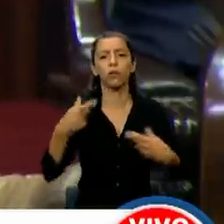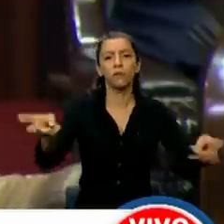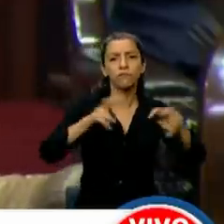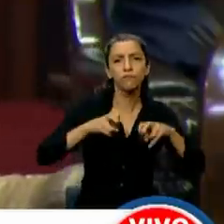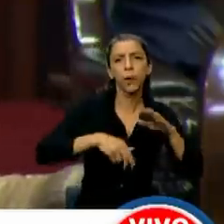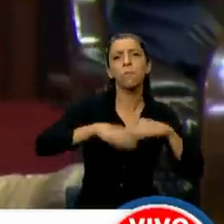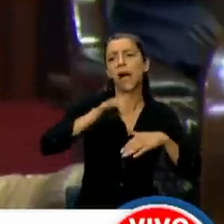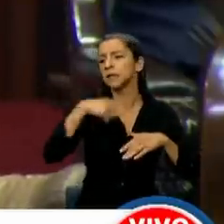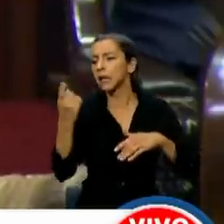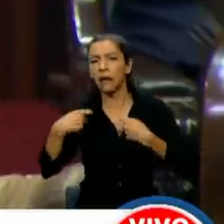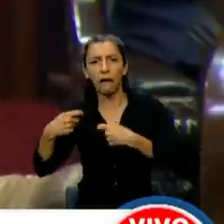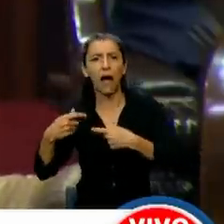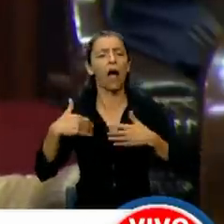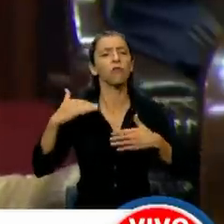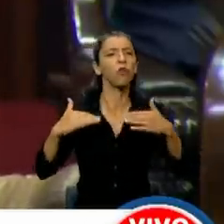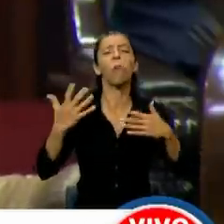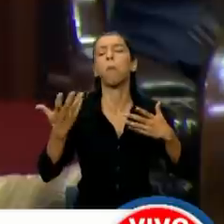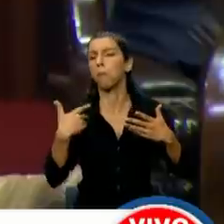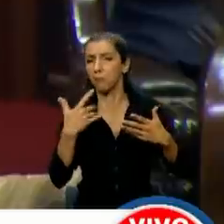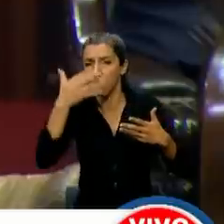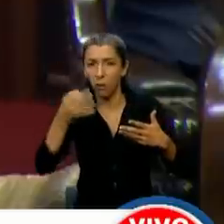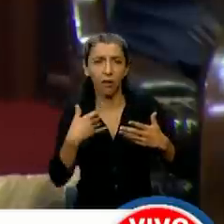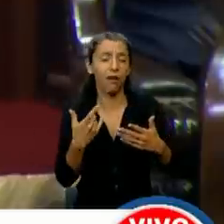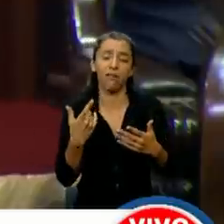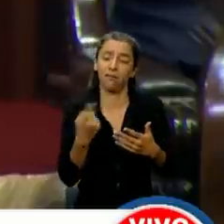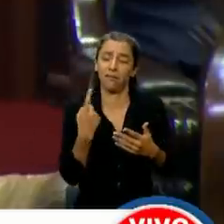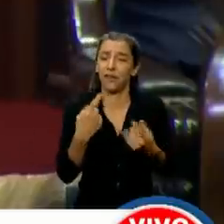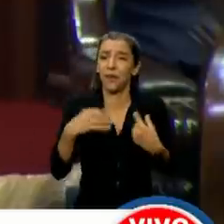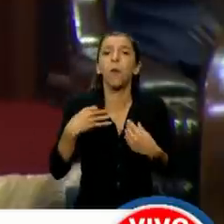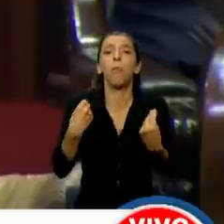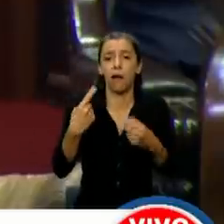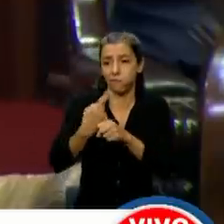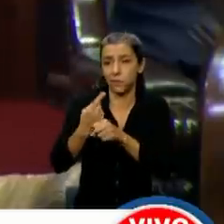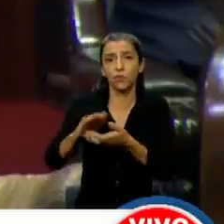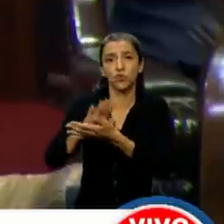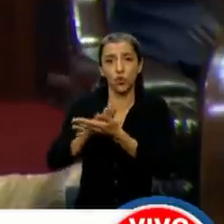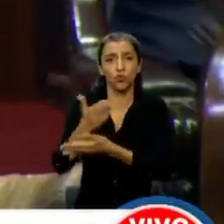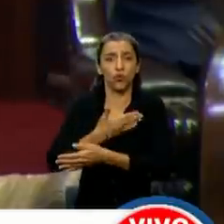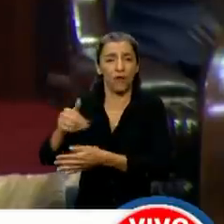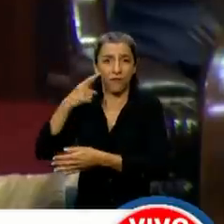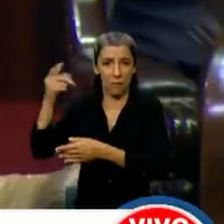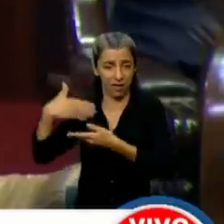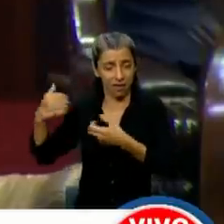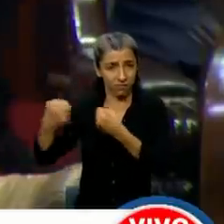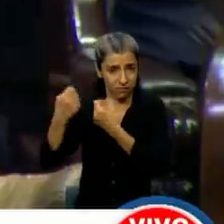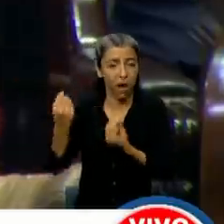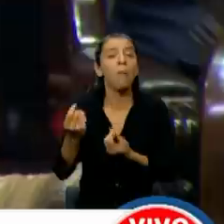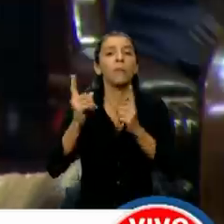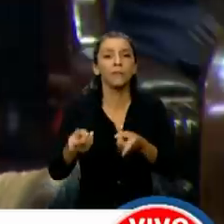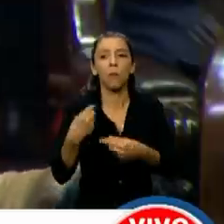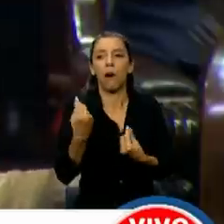sine qua non para que acordemos con el fmi pero sobre todo para que sean hemos la patológica economía argentina